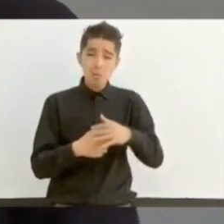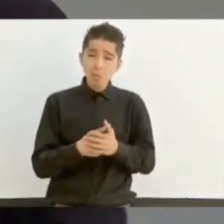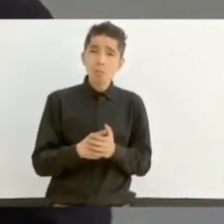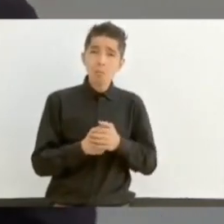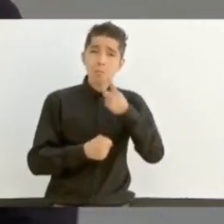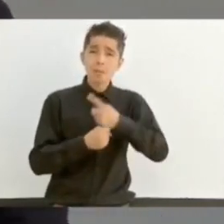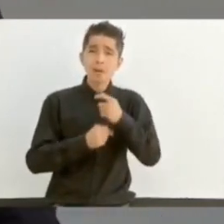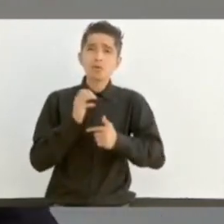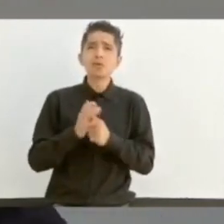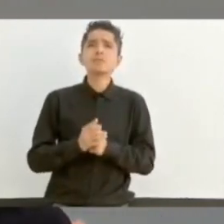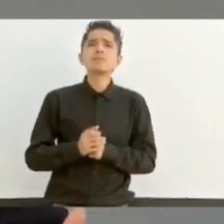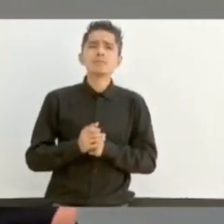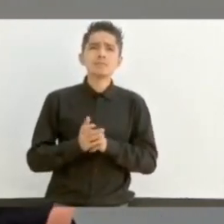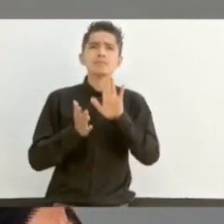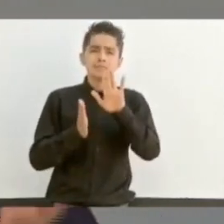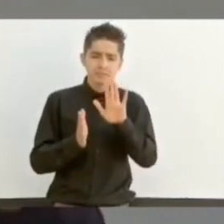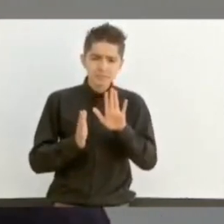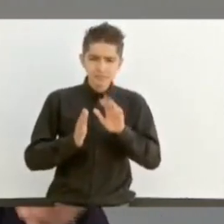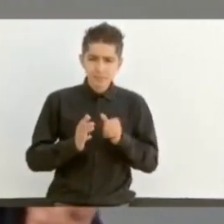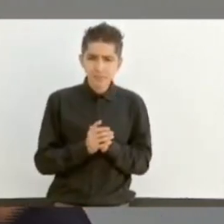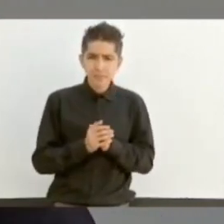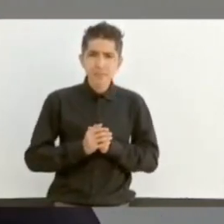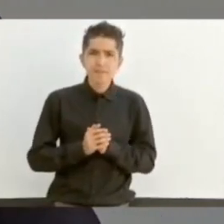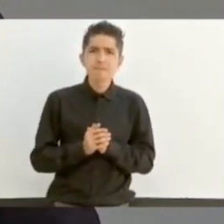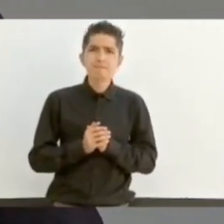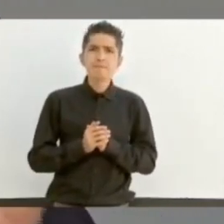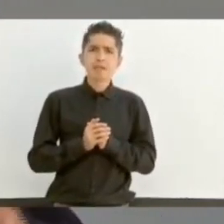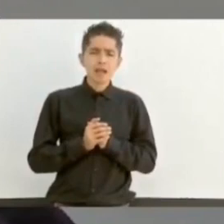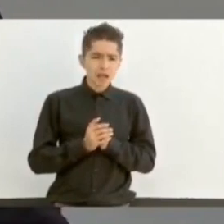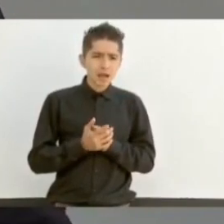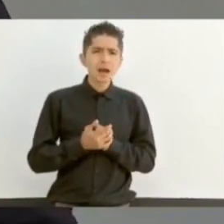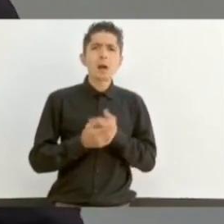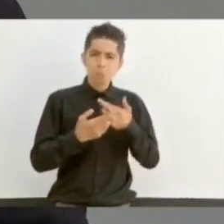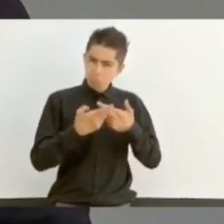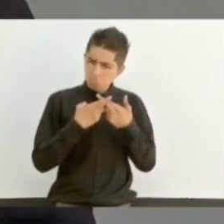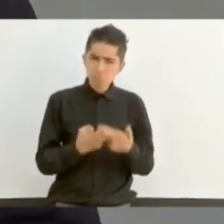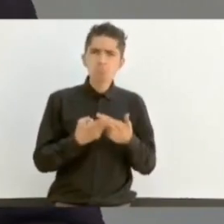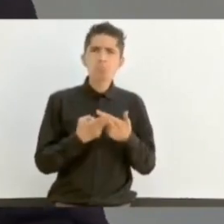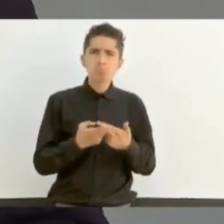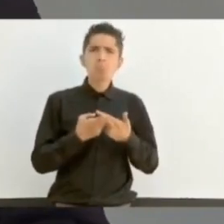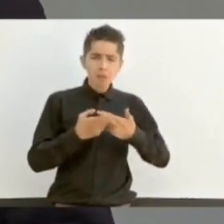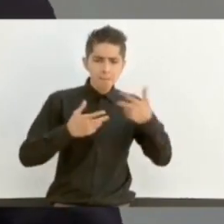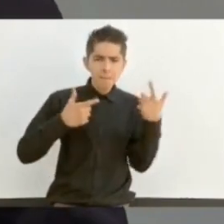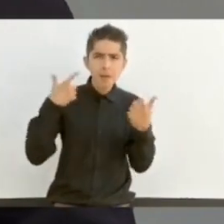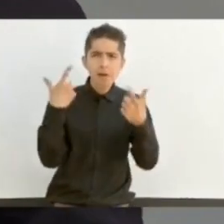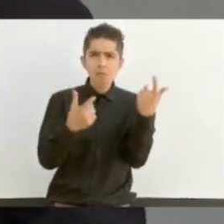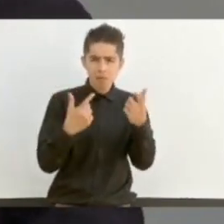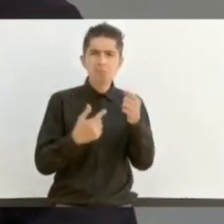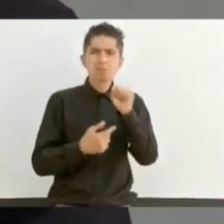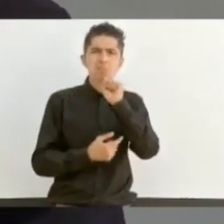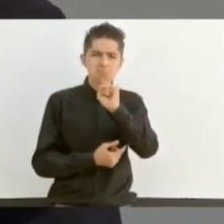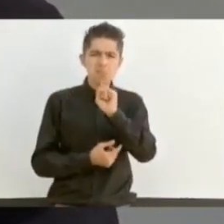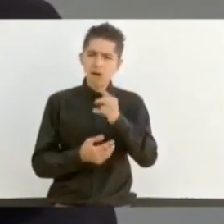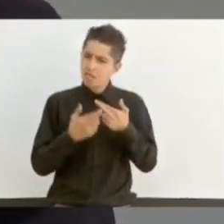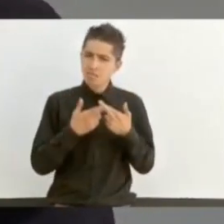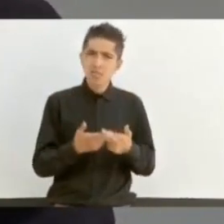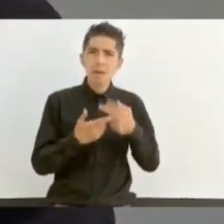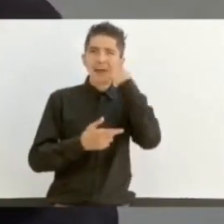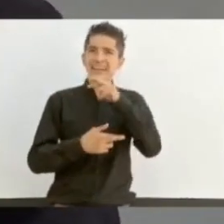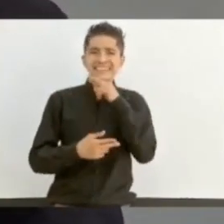y vamos a tener disponibilidad de vacunas para avanzar